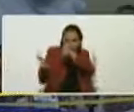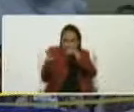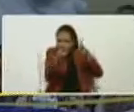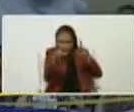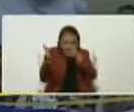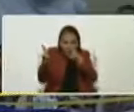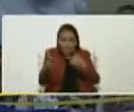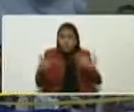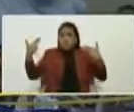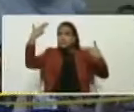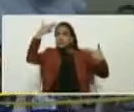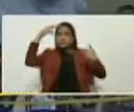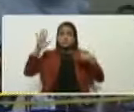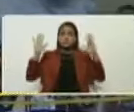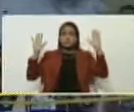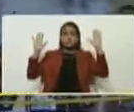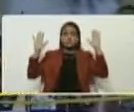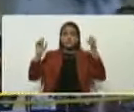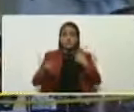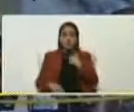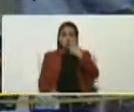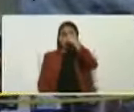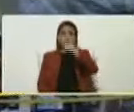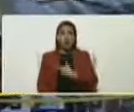Laden. Y yo empecé,